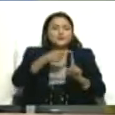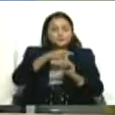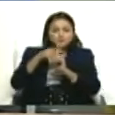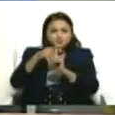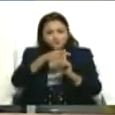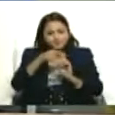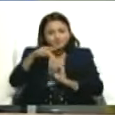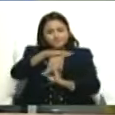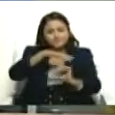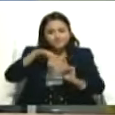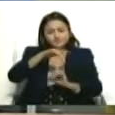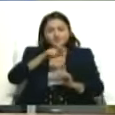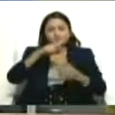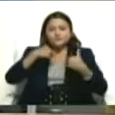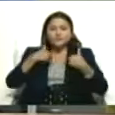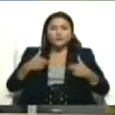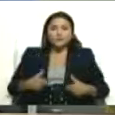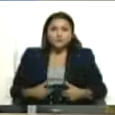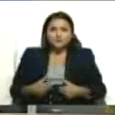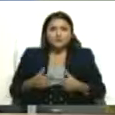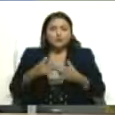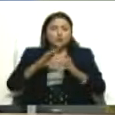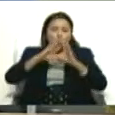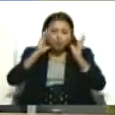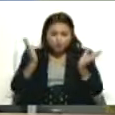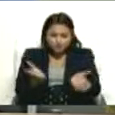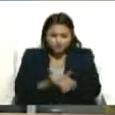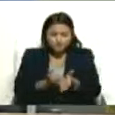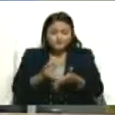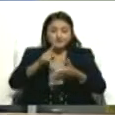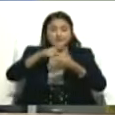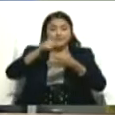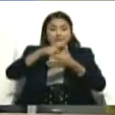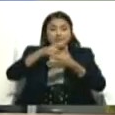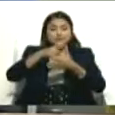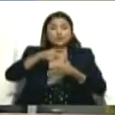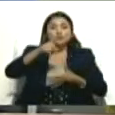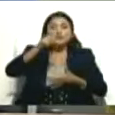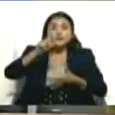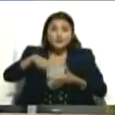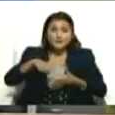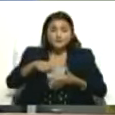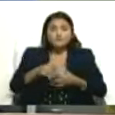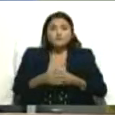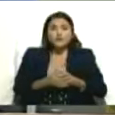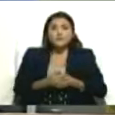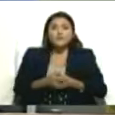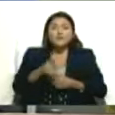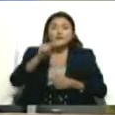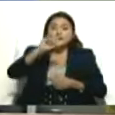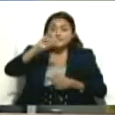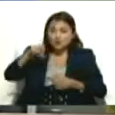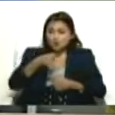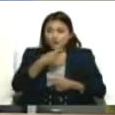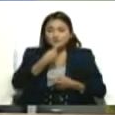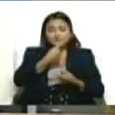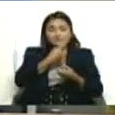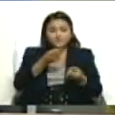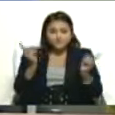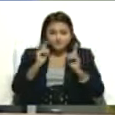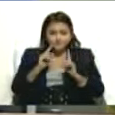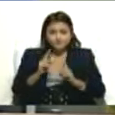de la humanidad. Quinto, ordenó también el máximo tribunal de la República